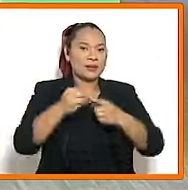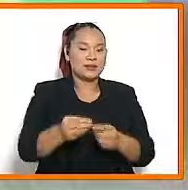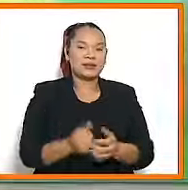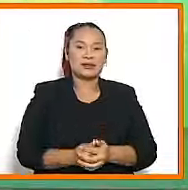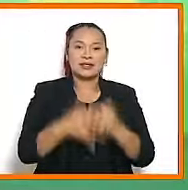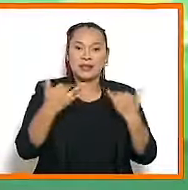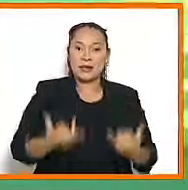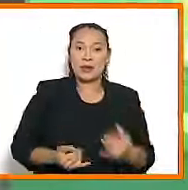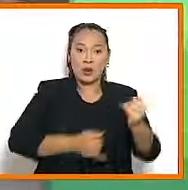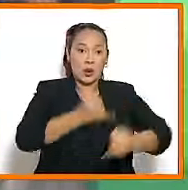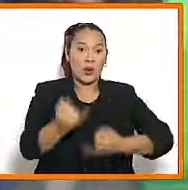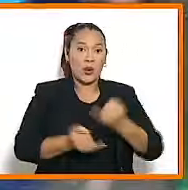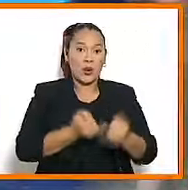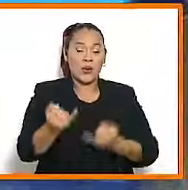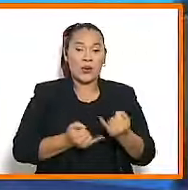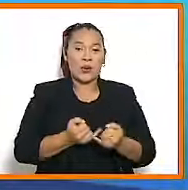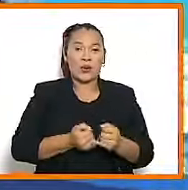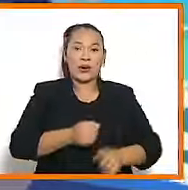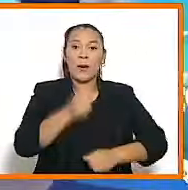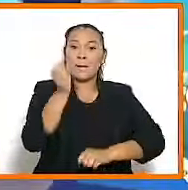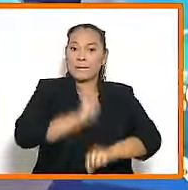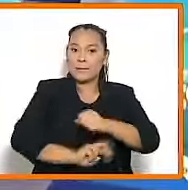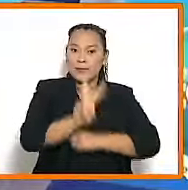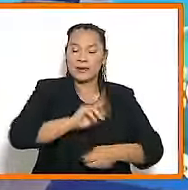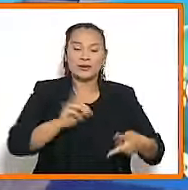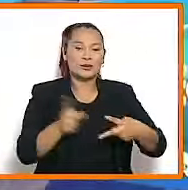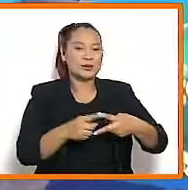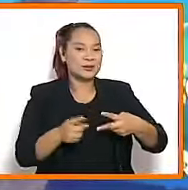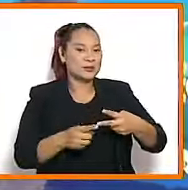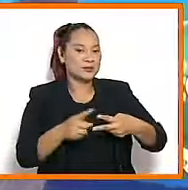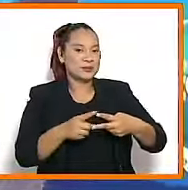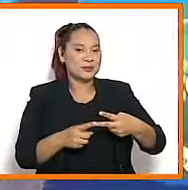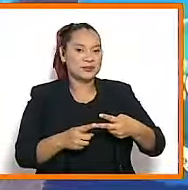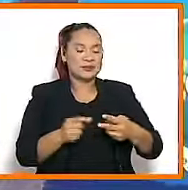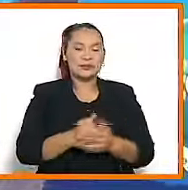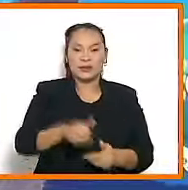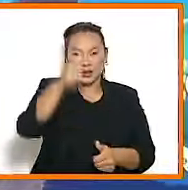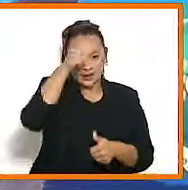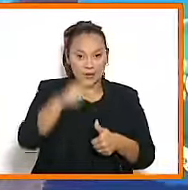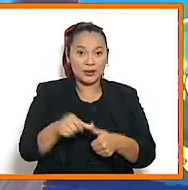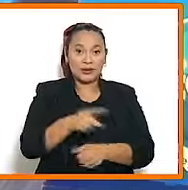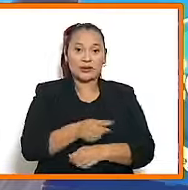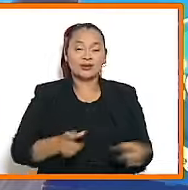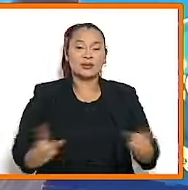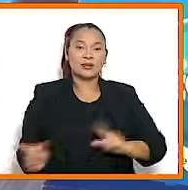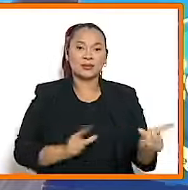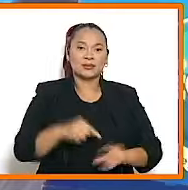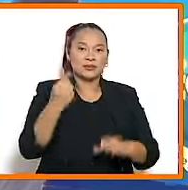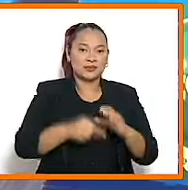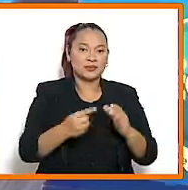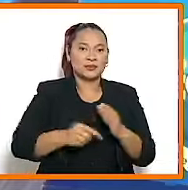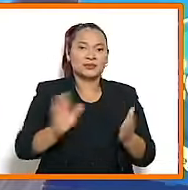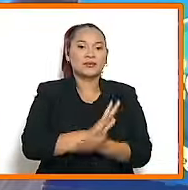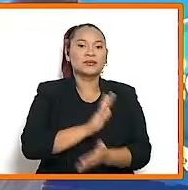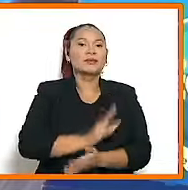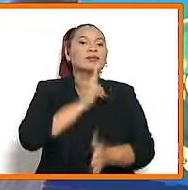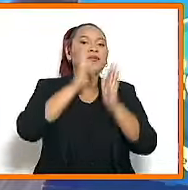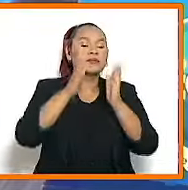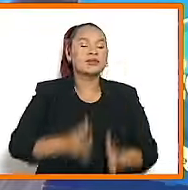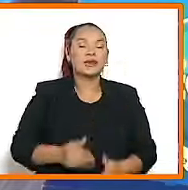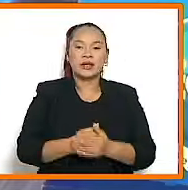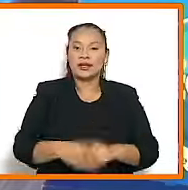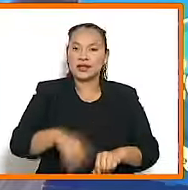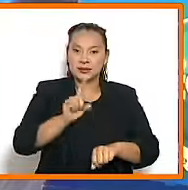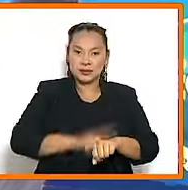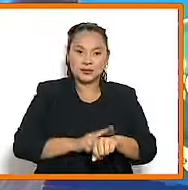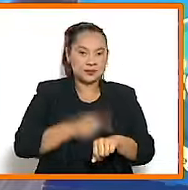momento 4 dígitos, 2 números en premiados. Recuerda que tienes tu catrachada en mano y ganar a lo catracho. Ahora sí, en posición